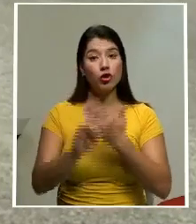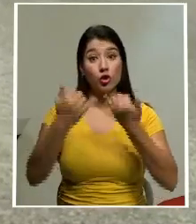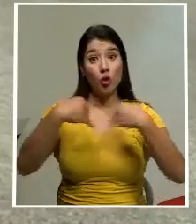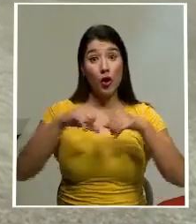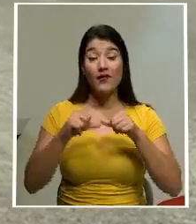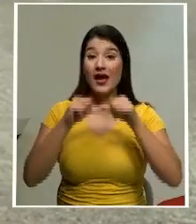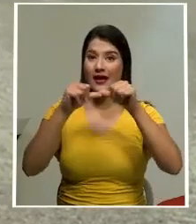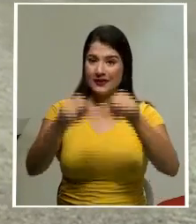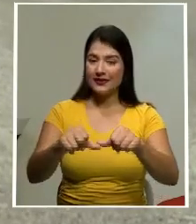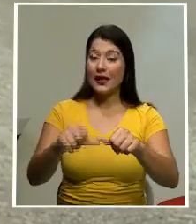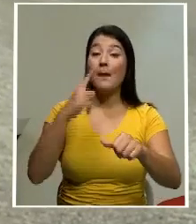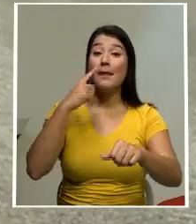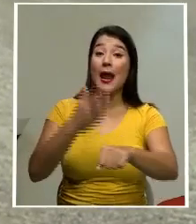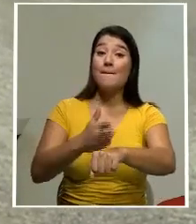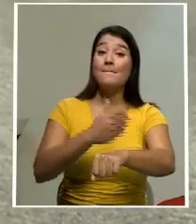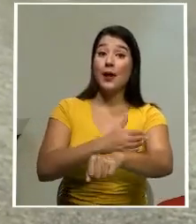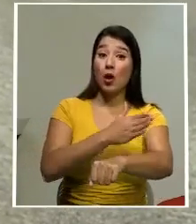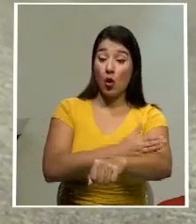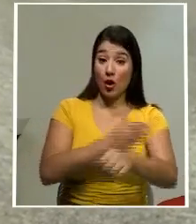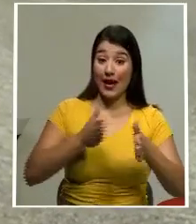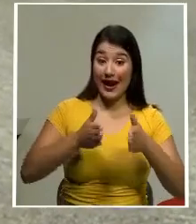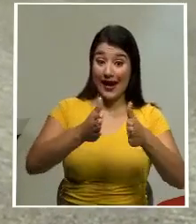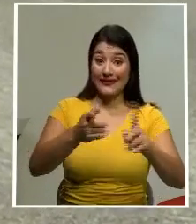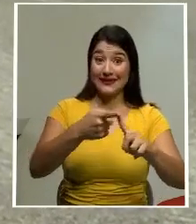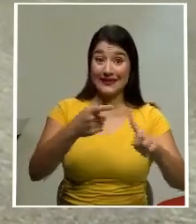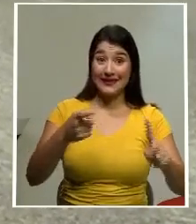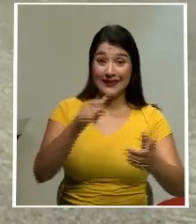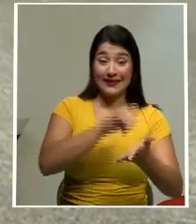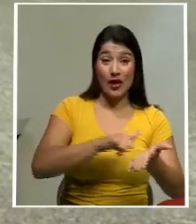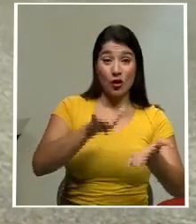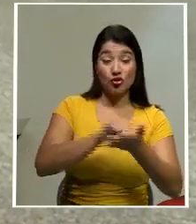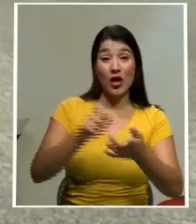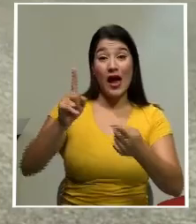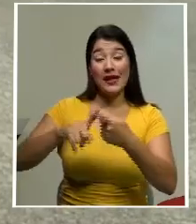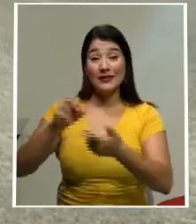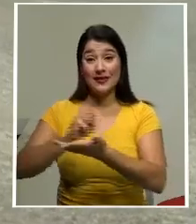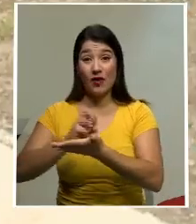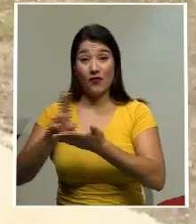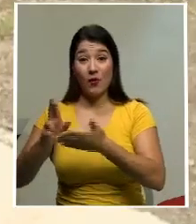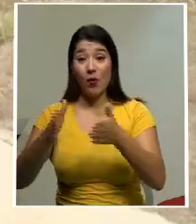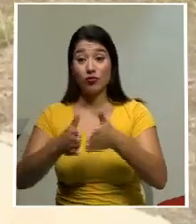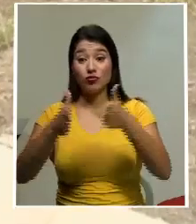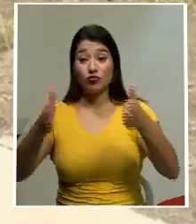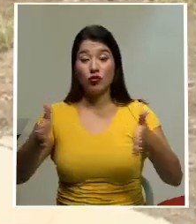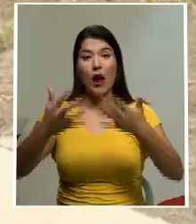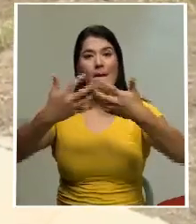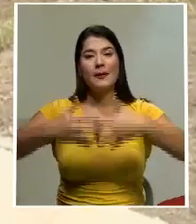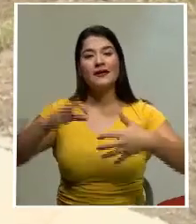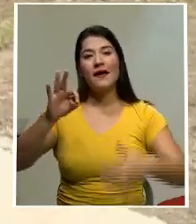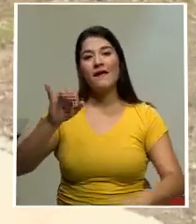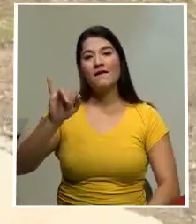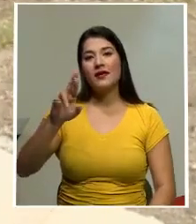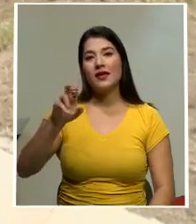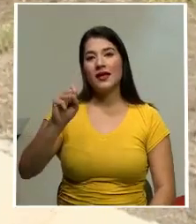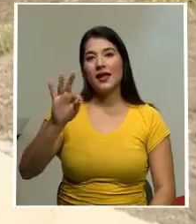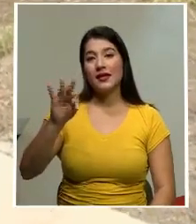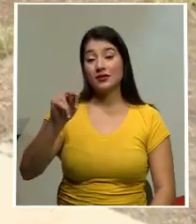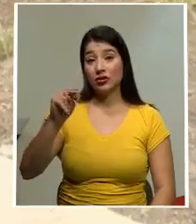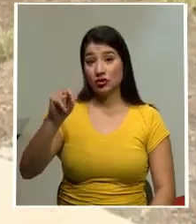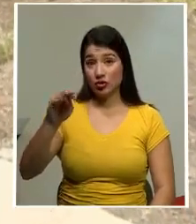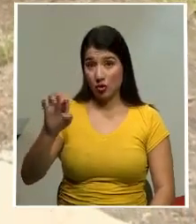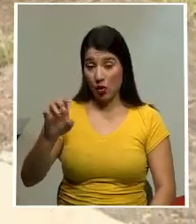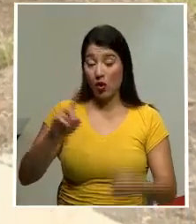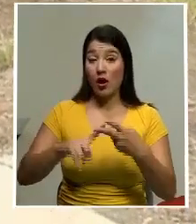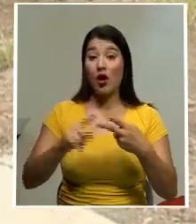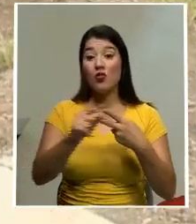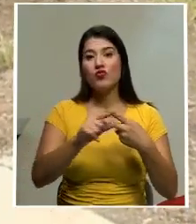en el marco del mejoramiento de la carretera San José-San Ramón son la ampliación en la Firestone, sobre el río Ciruelas, el río Alajuela